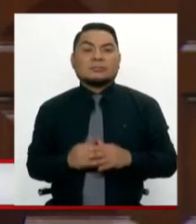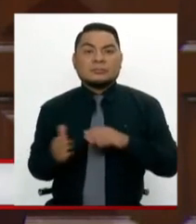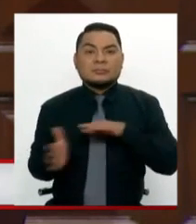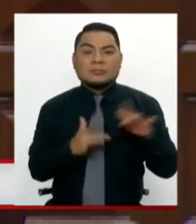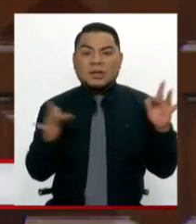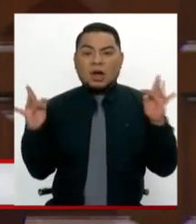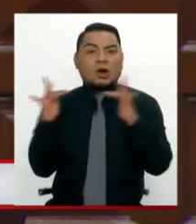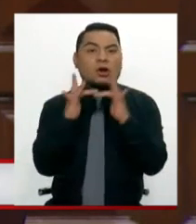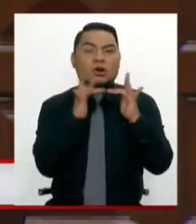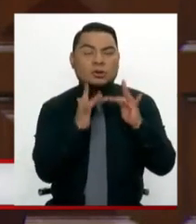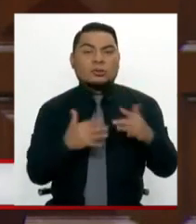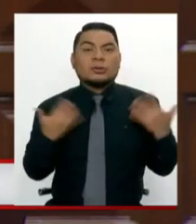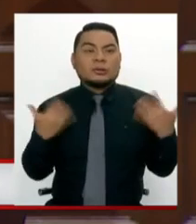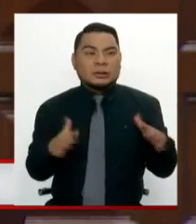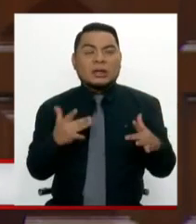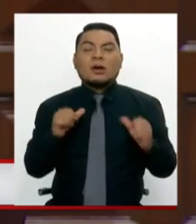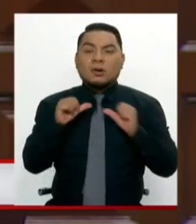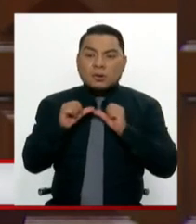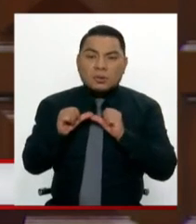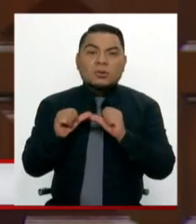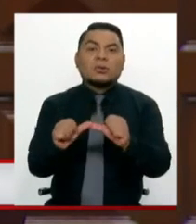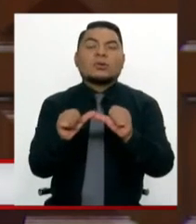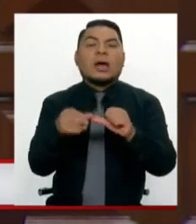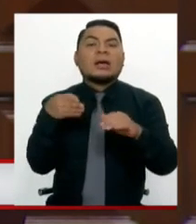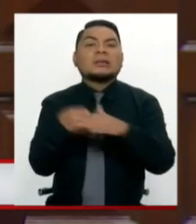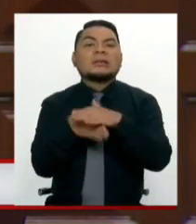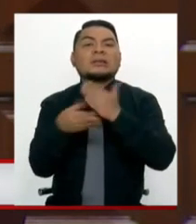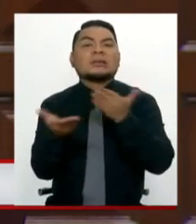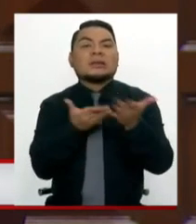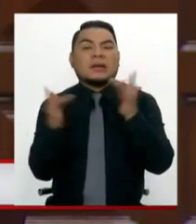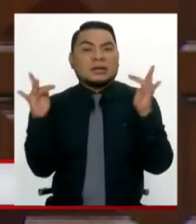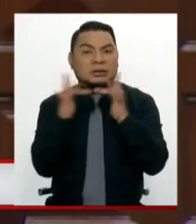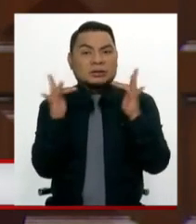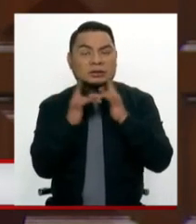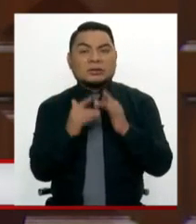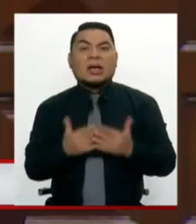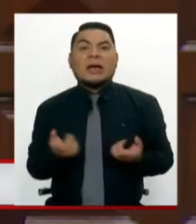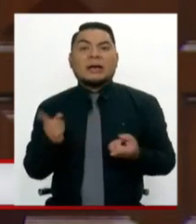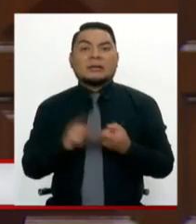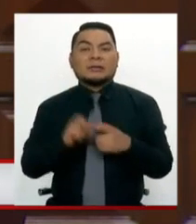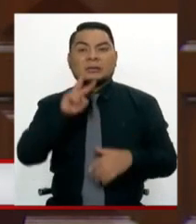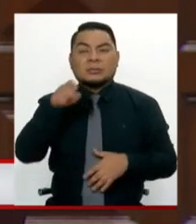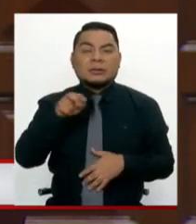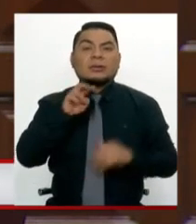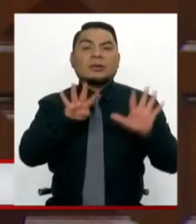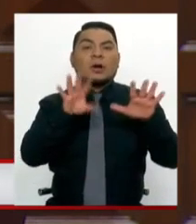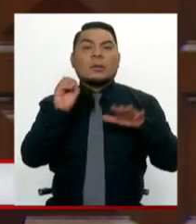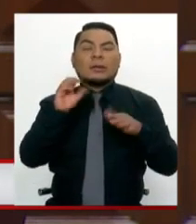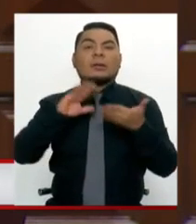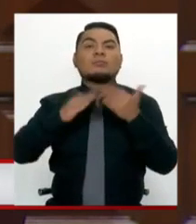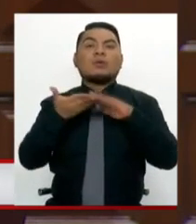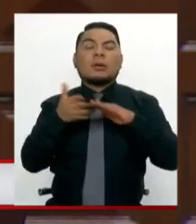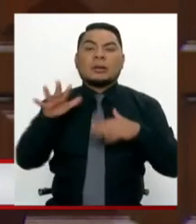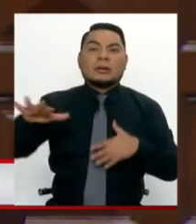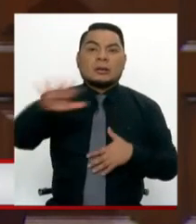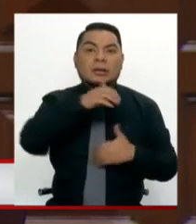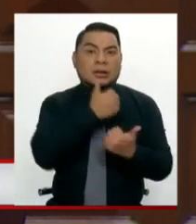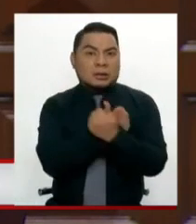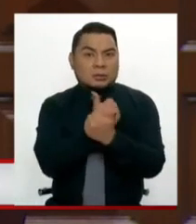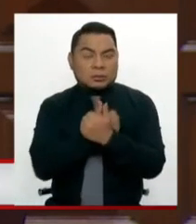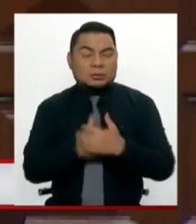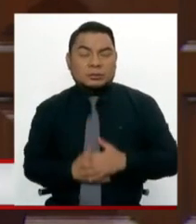Conectividad. Se ha dado continuidad al servicio de acceso al Internet al 2090 centros poblados de